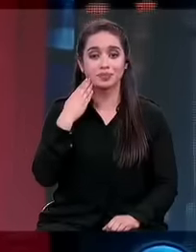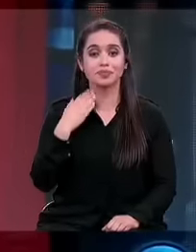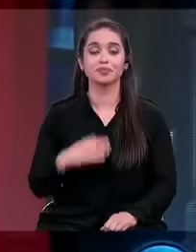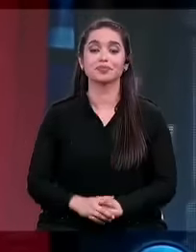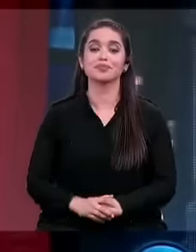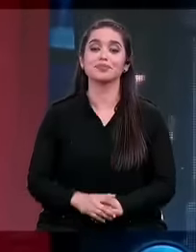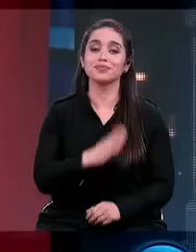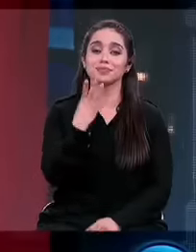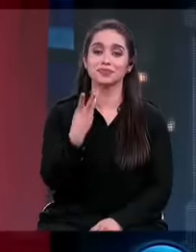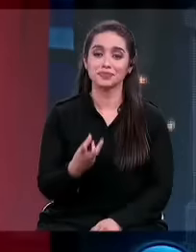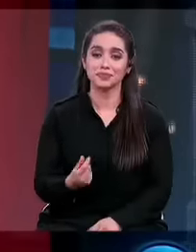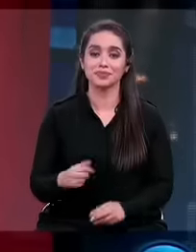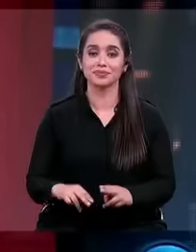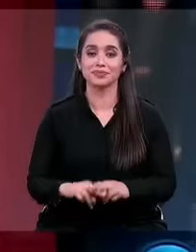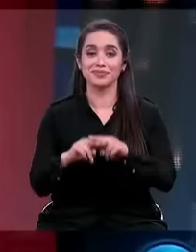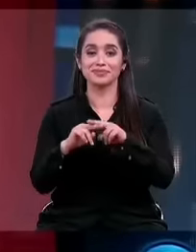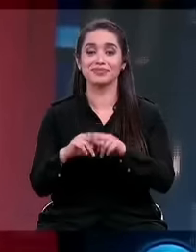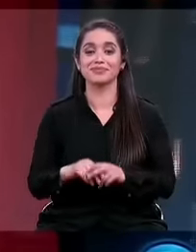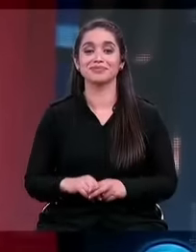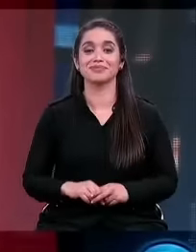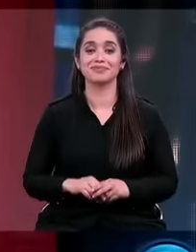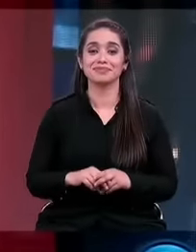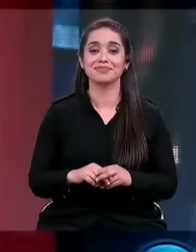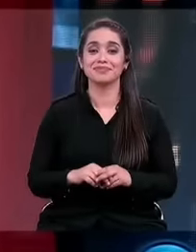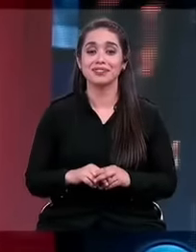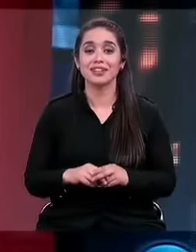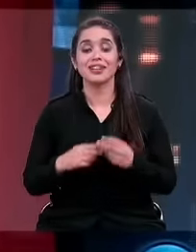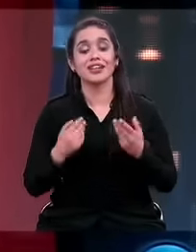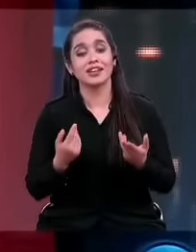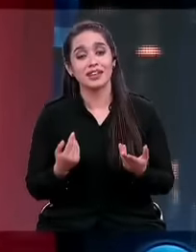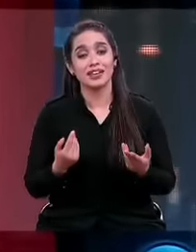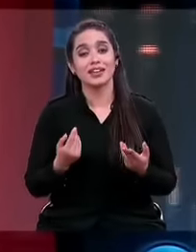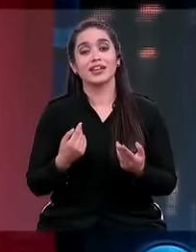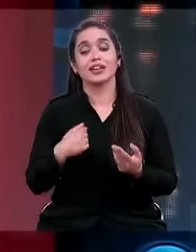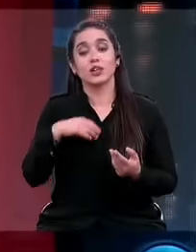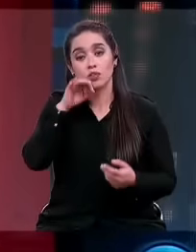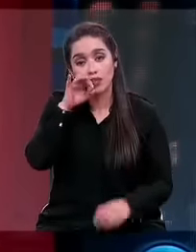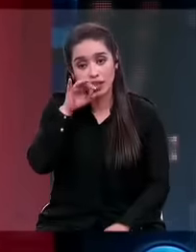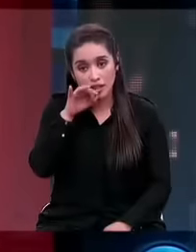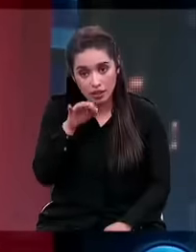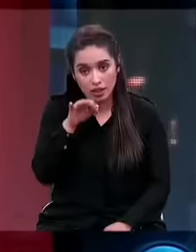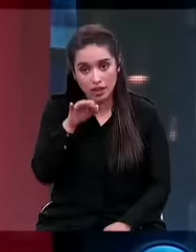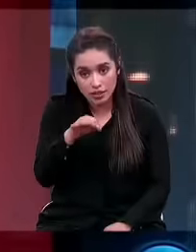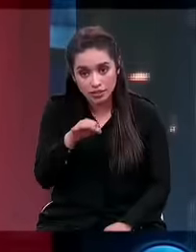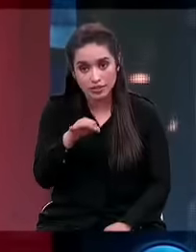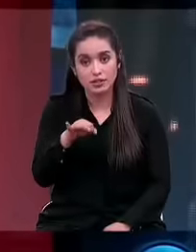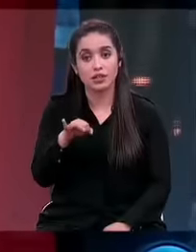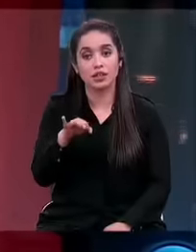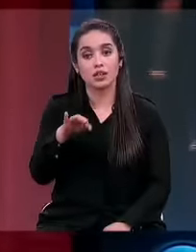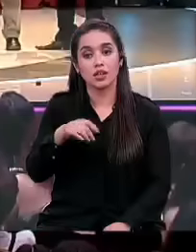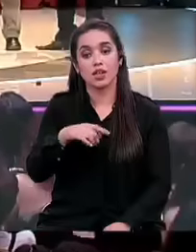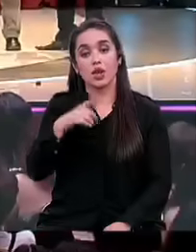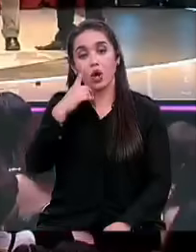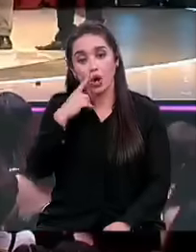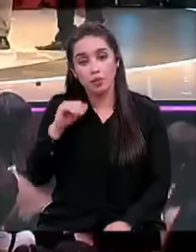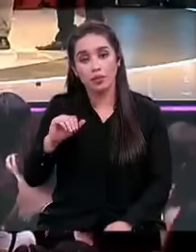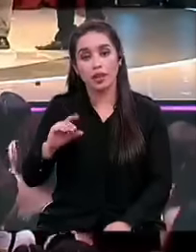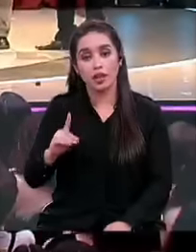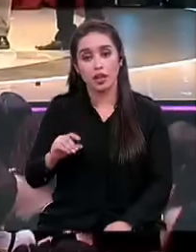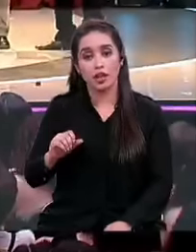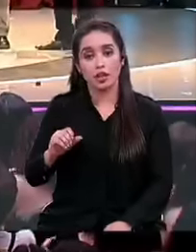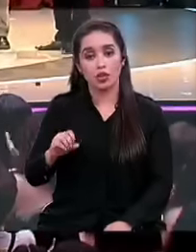¿Cuánto es? El monto es, y lo va a decir don Anacleto Marambio, fundador